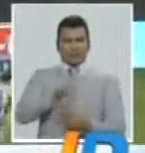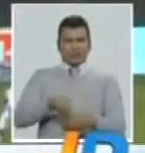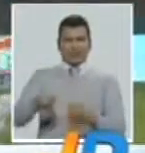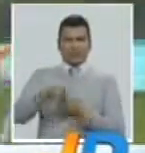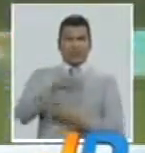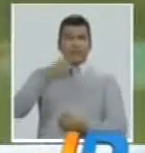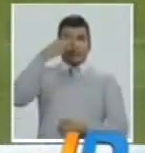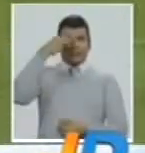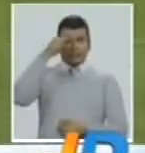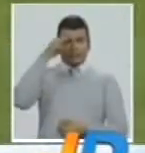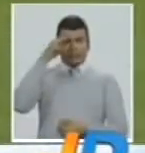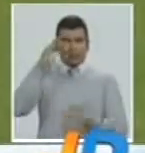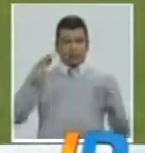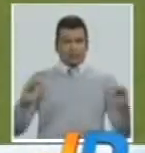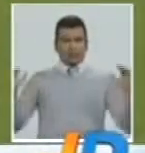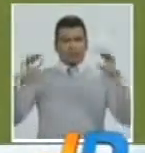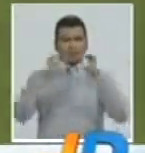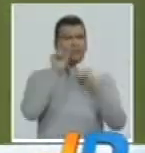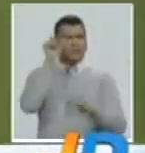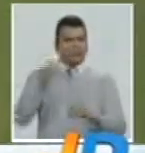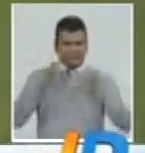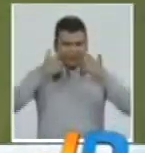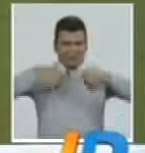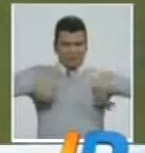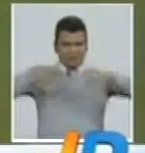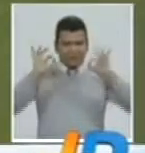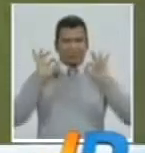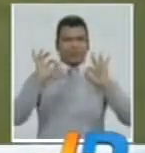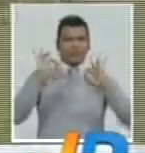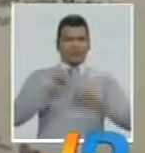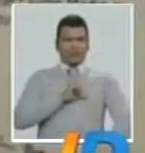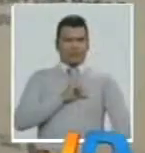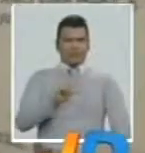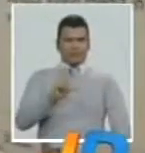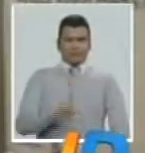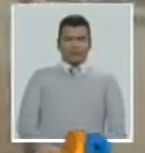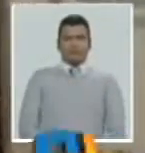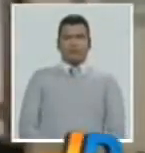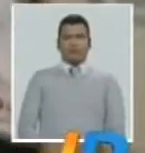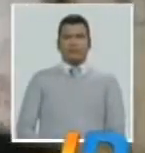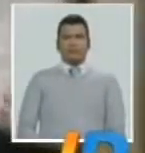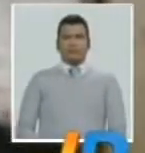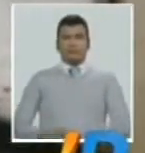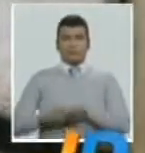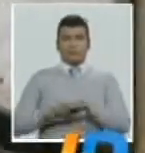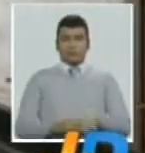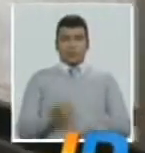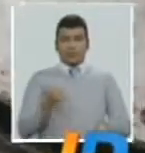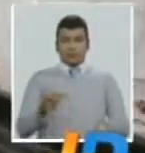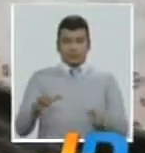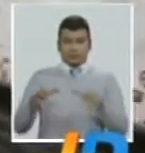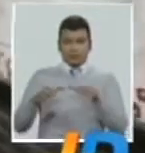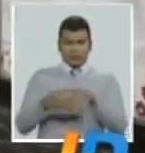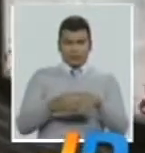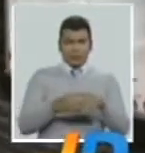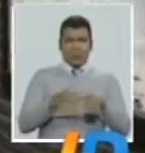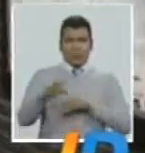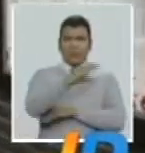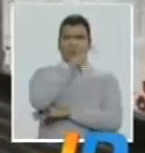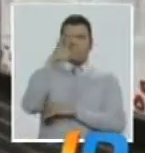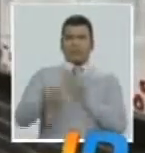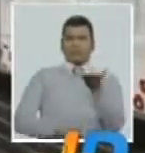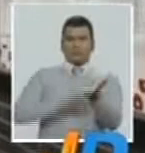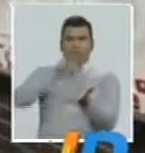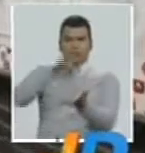Bocelli y a Savenzo en el liderato de la tabla de goleadores. Ya está en Ljubljana, Eslovenia, la selección colombiana